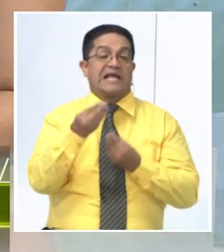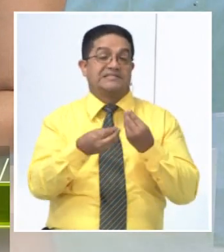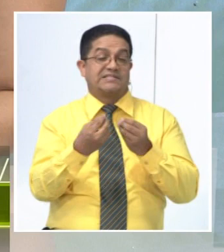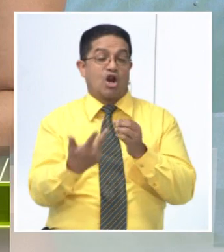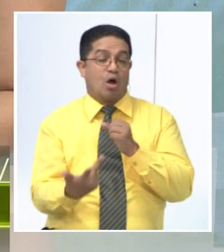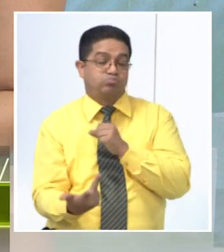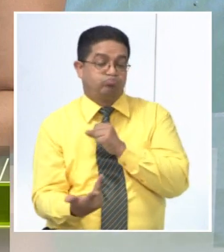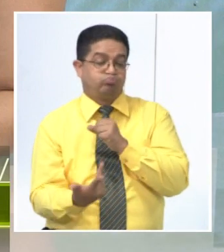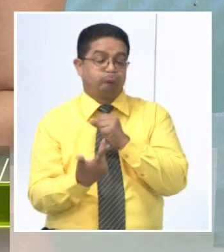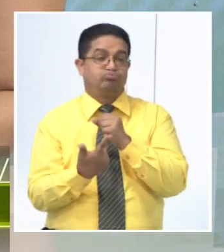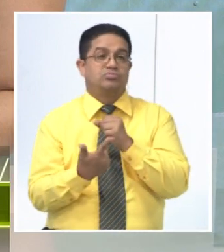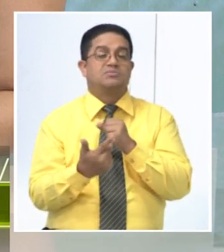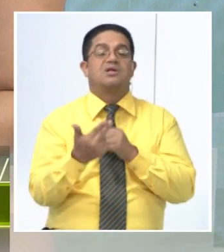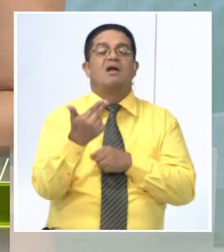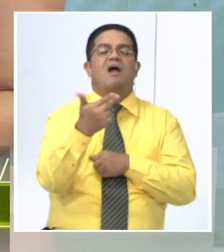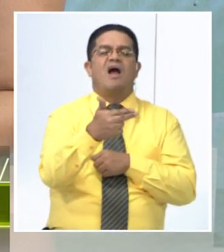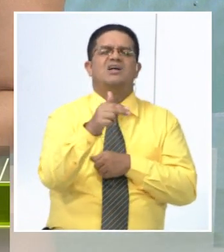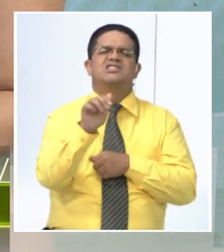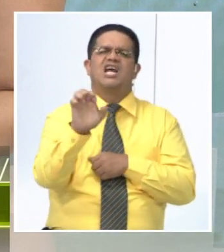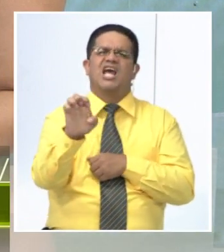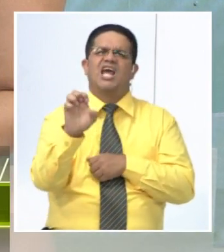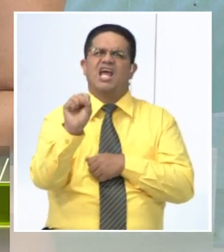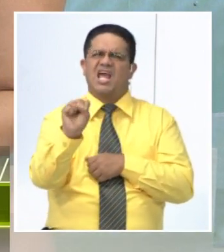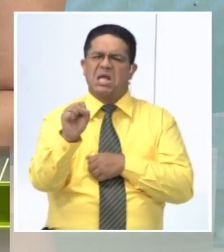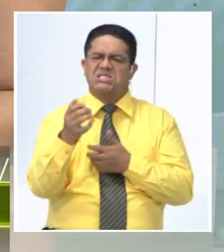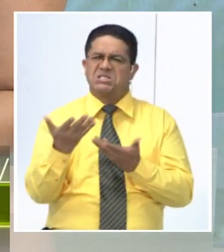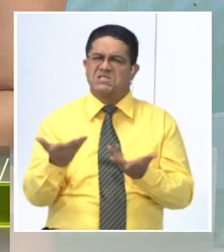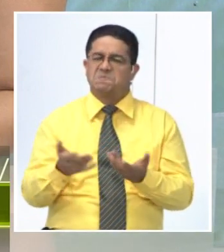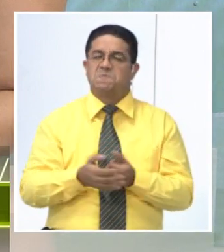coloca HS, no nos escribió más.